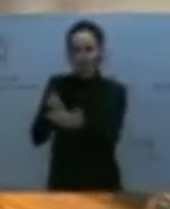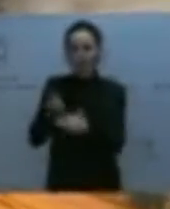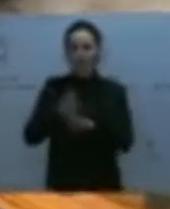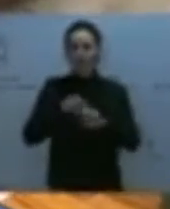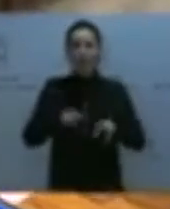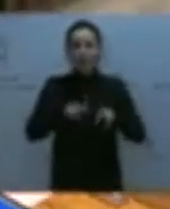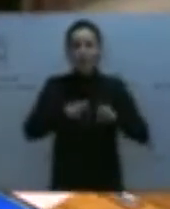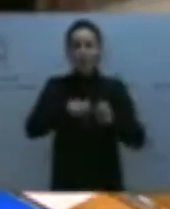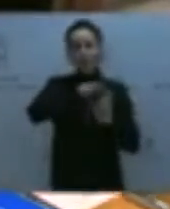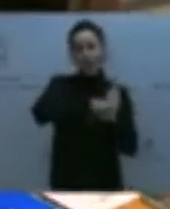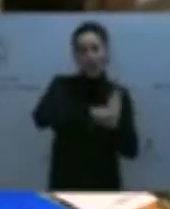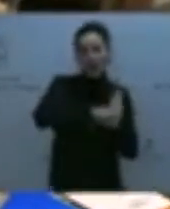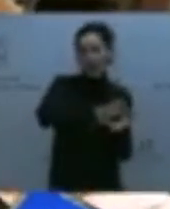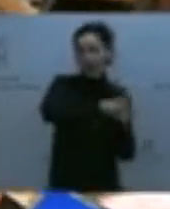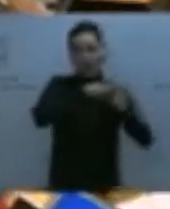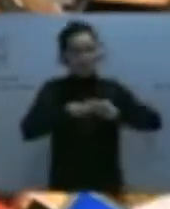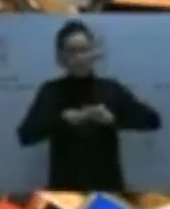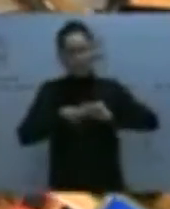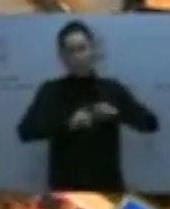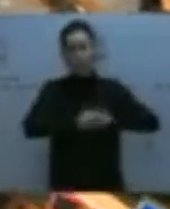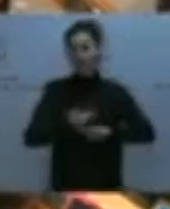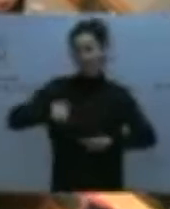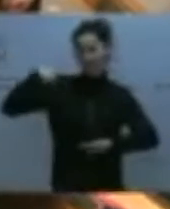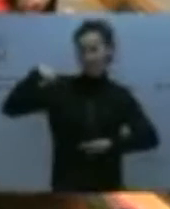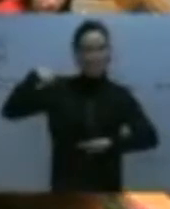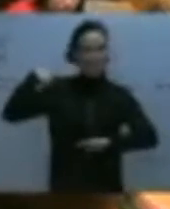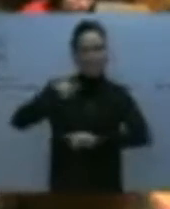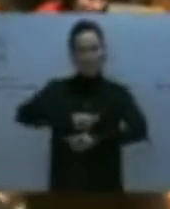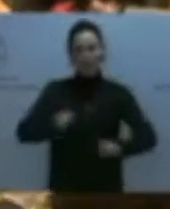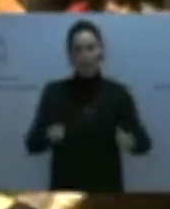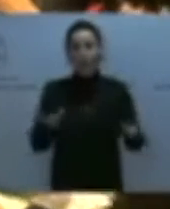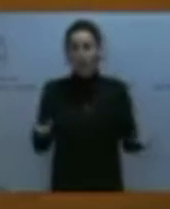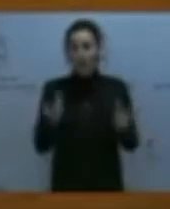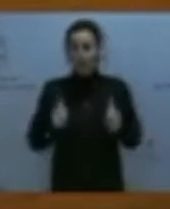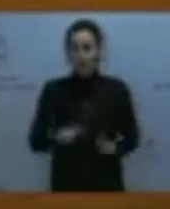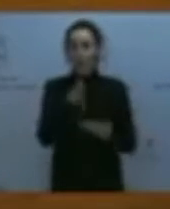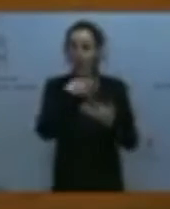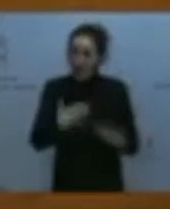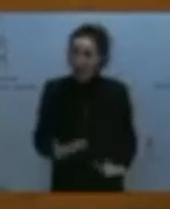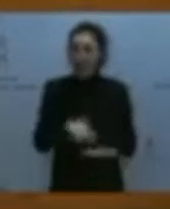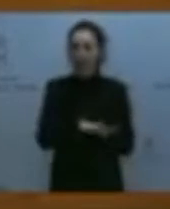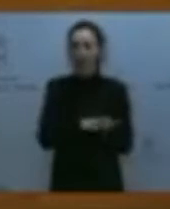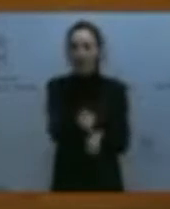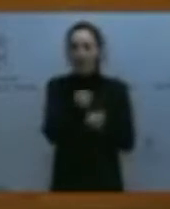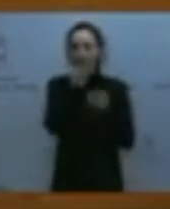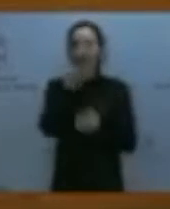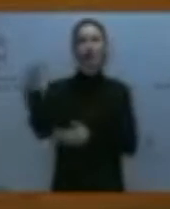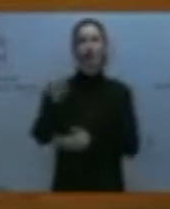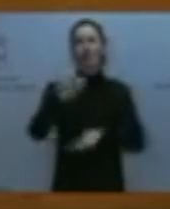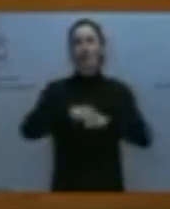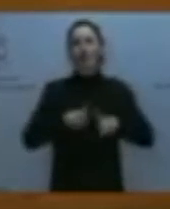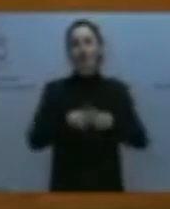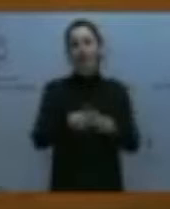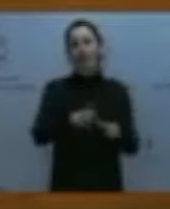nuevas reglamentaciones y en el cumplimiento de las antiguas, posponiendo la declaración obligatoria de desembarque de